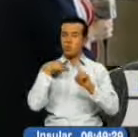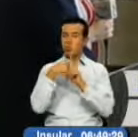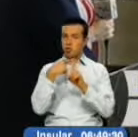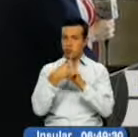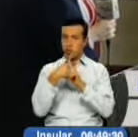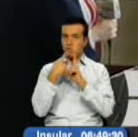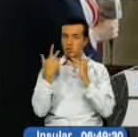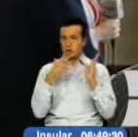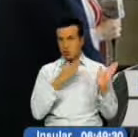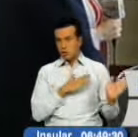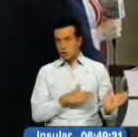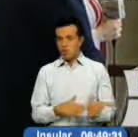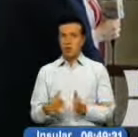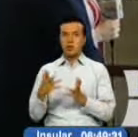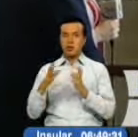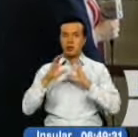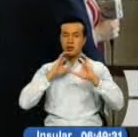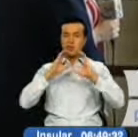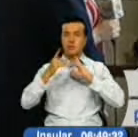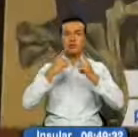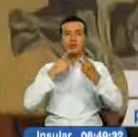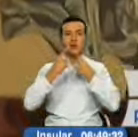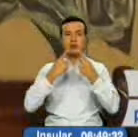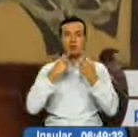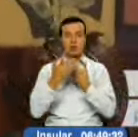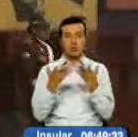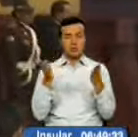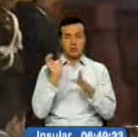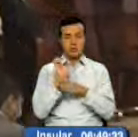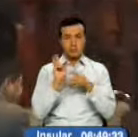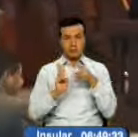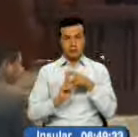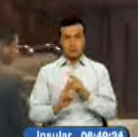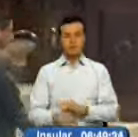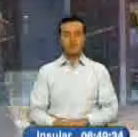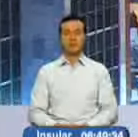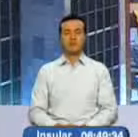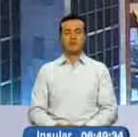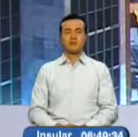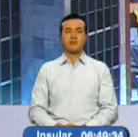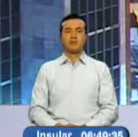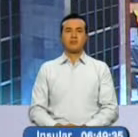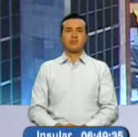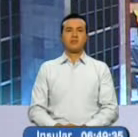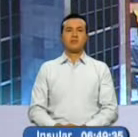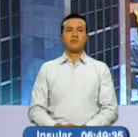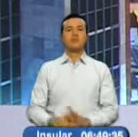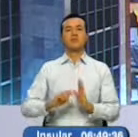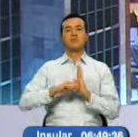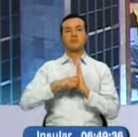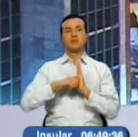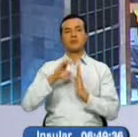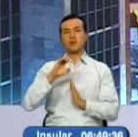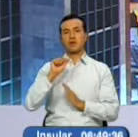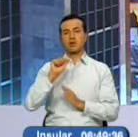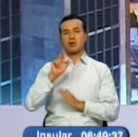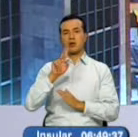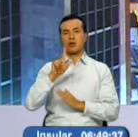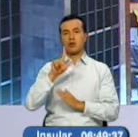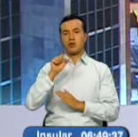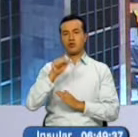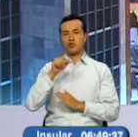positivas por lo pronto de querer abrir un diálogo. Alexis Moncayo, Ecuador TV. El contralor Carlos Polit preside